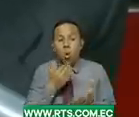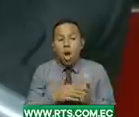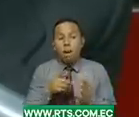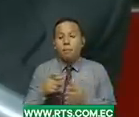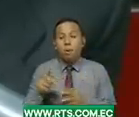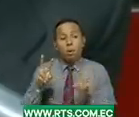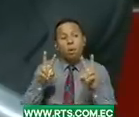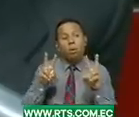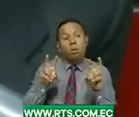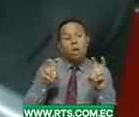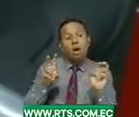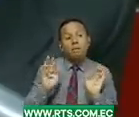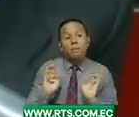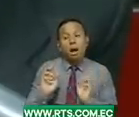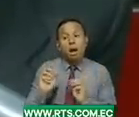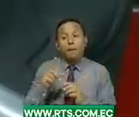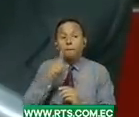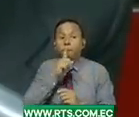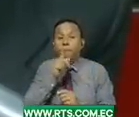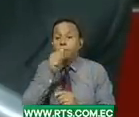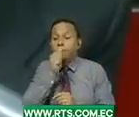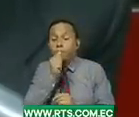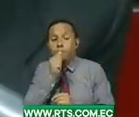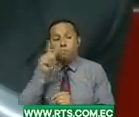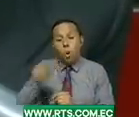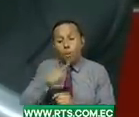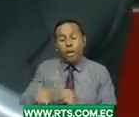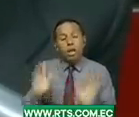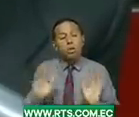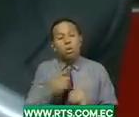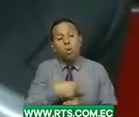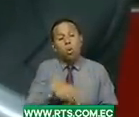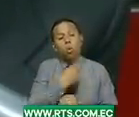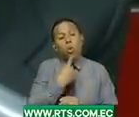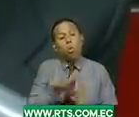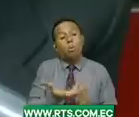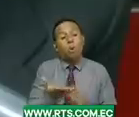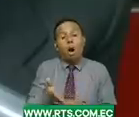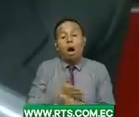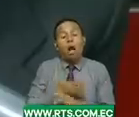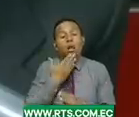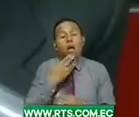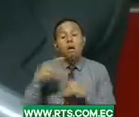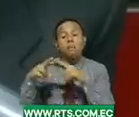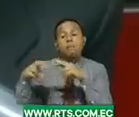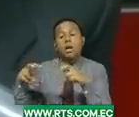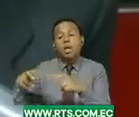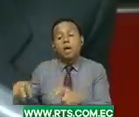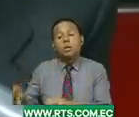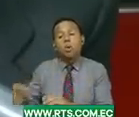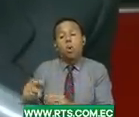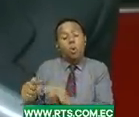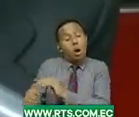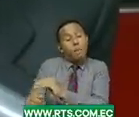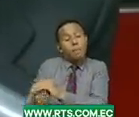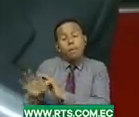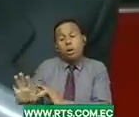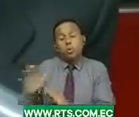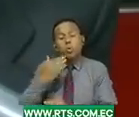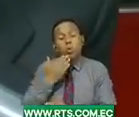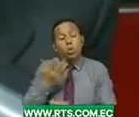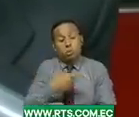está restringido por la etapa de investigación previa, vas a